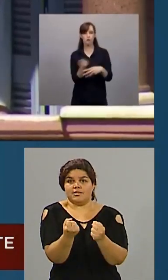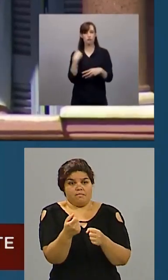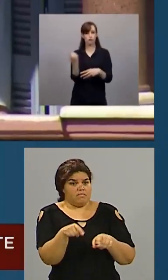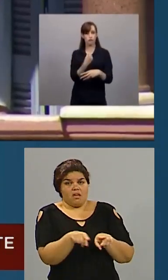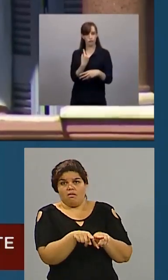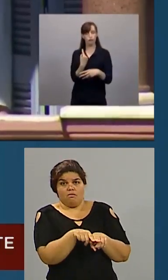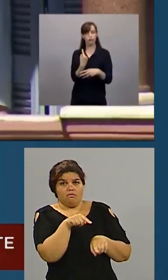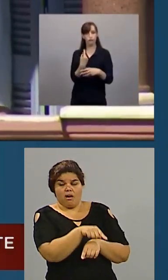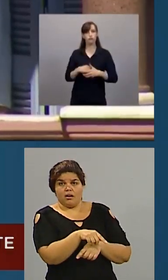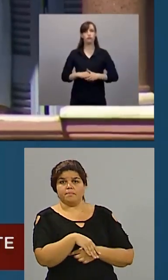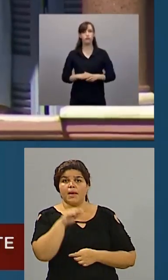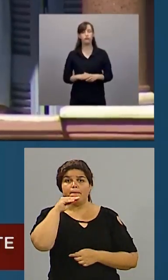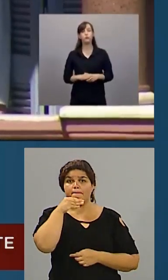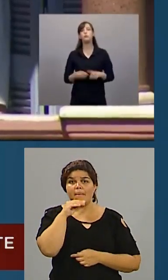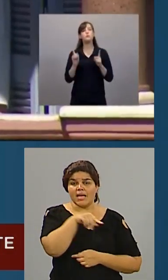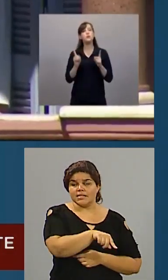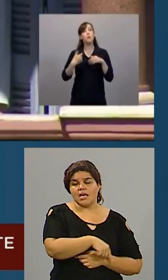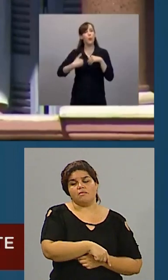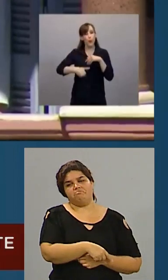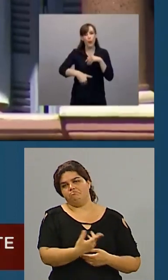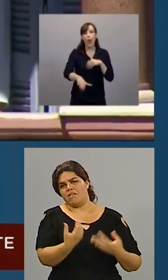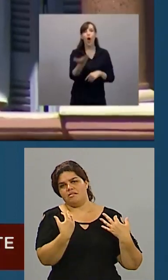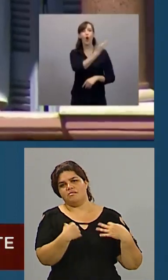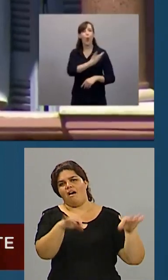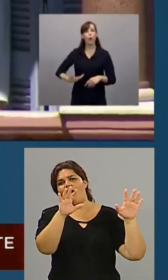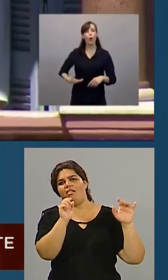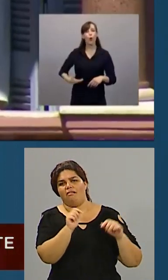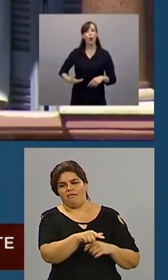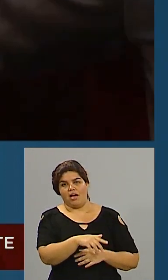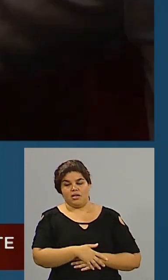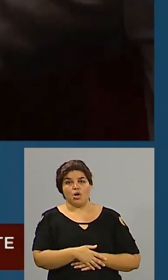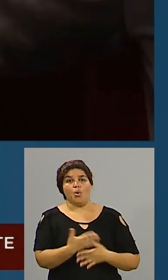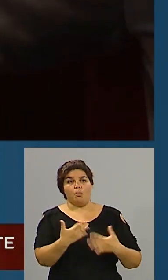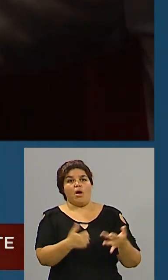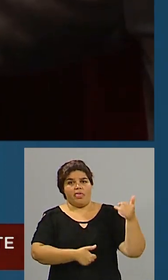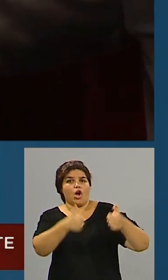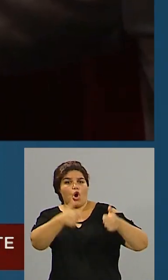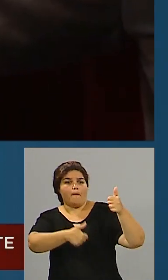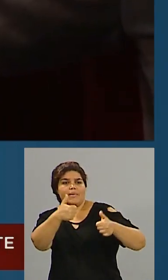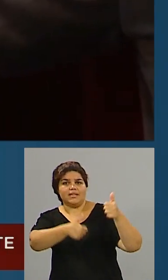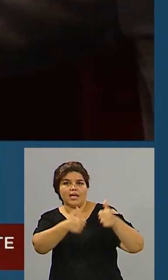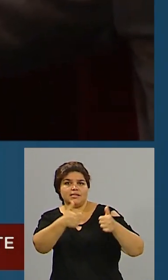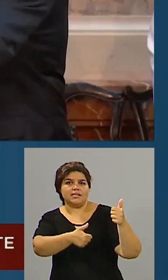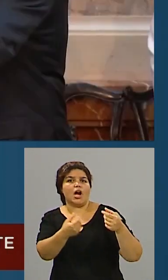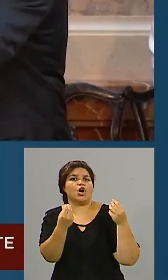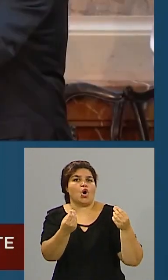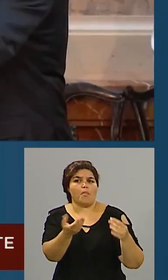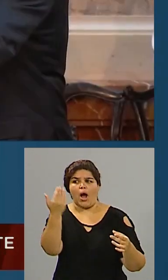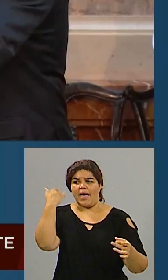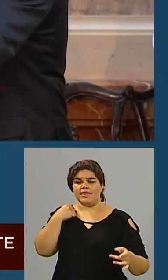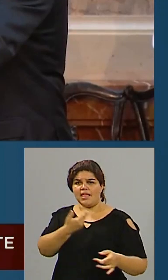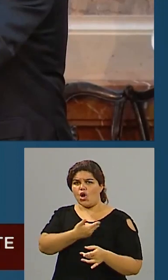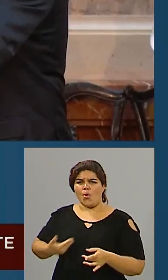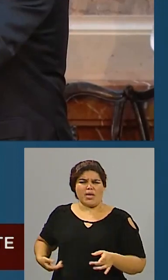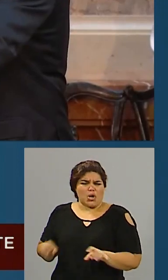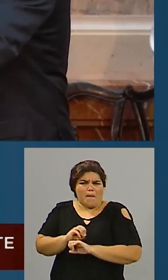Lo que hizo Massa fue un milagro, construir una candidatura competitiva a partir de un muy mal gobierno como fue